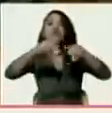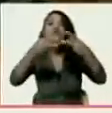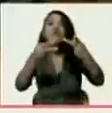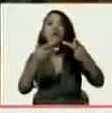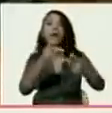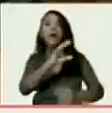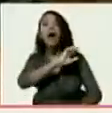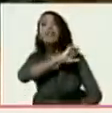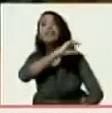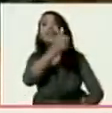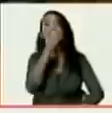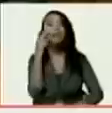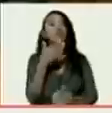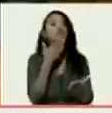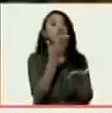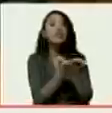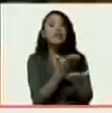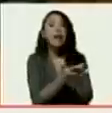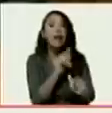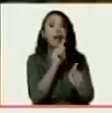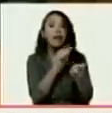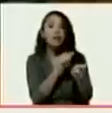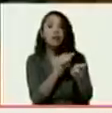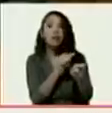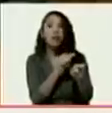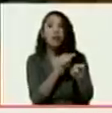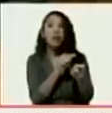a solicitar